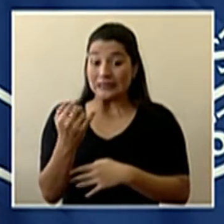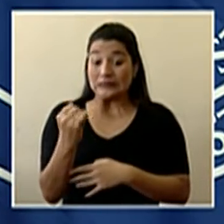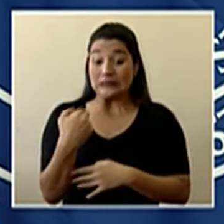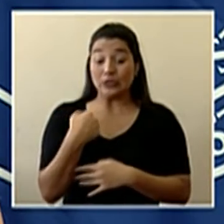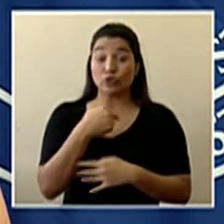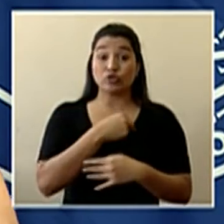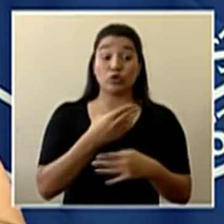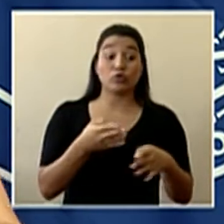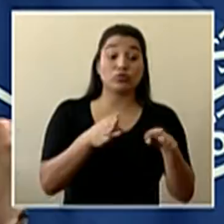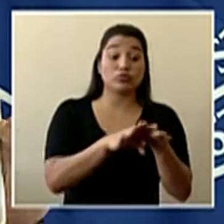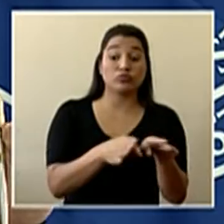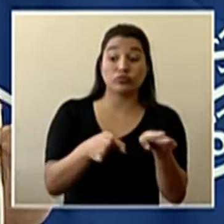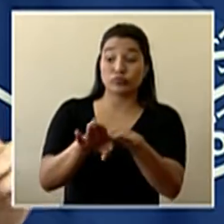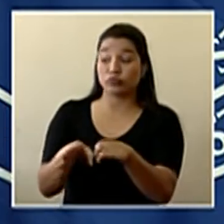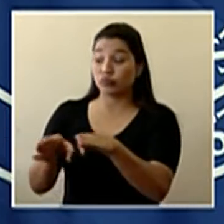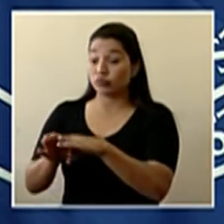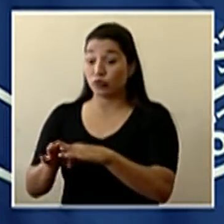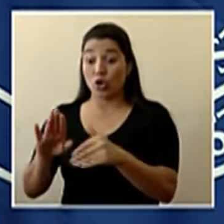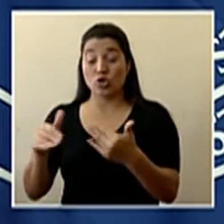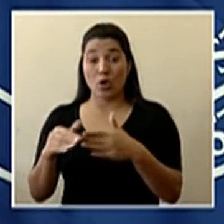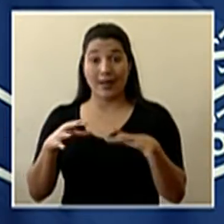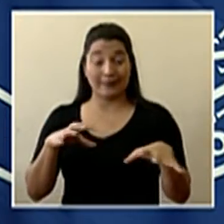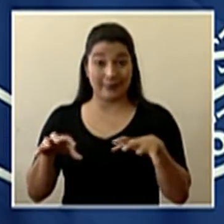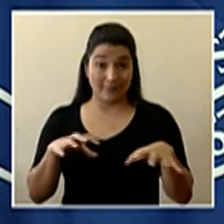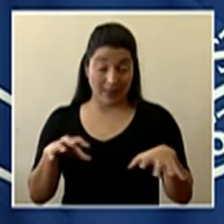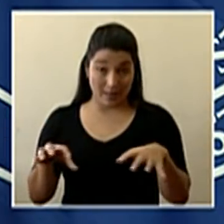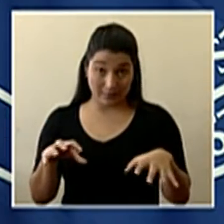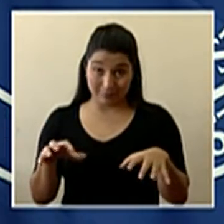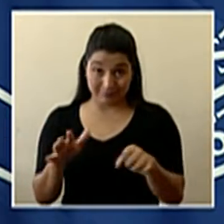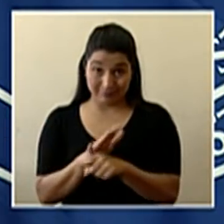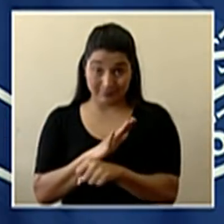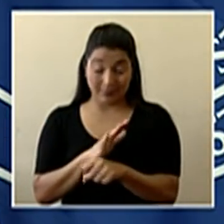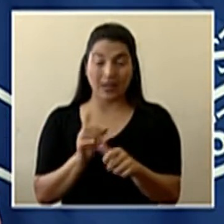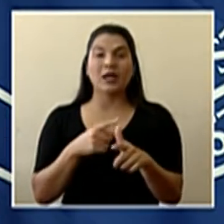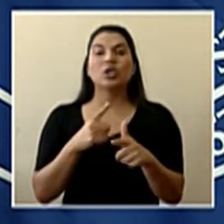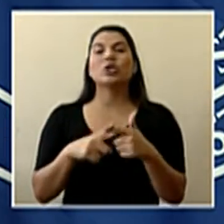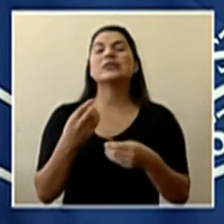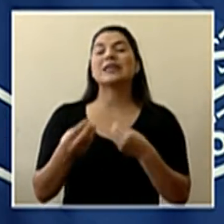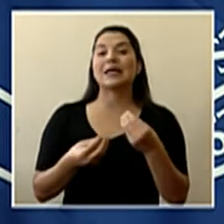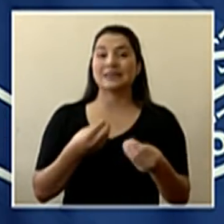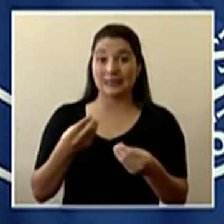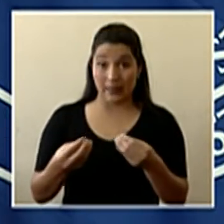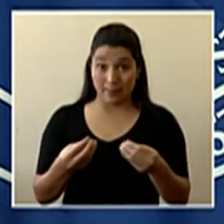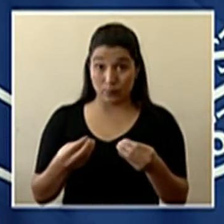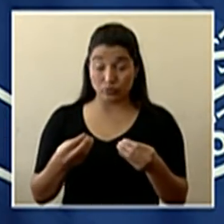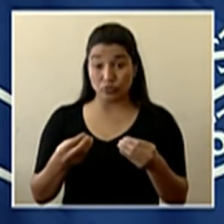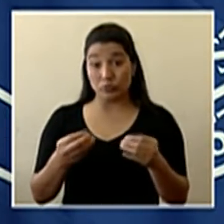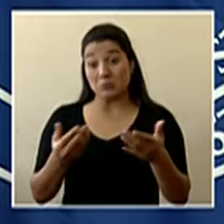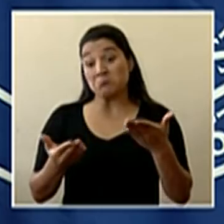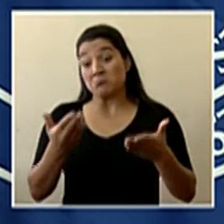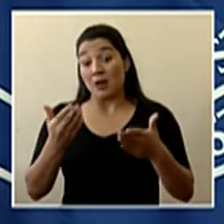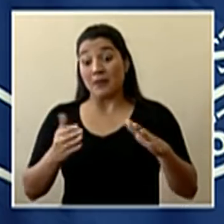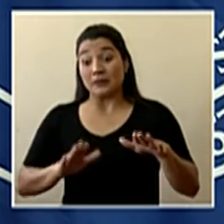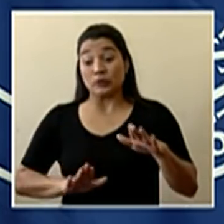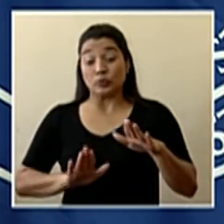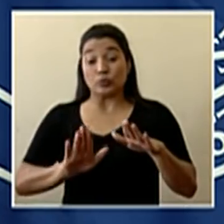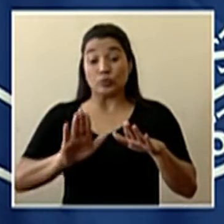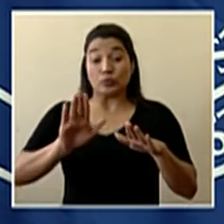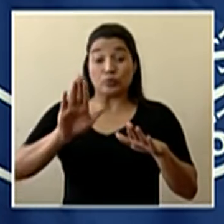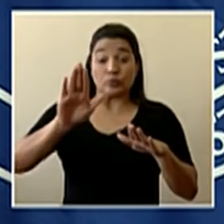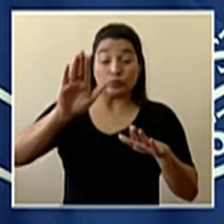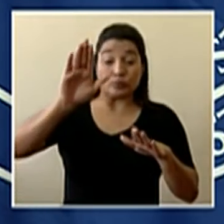cierre de actividades rotundo y completo, lo que hacemos es que el pico que podríamos eventualmente tener se va a